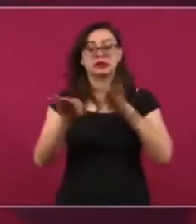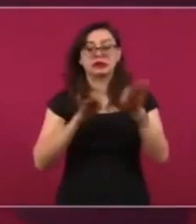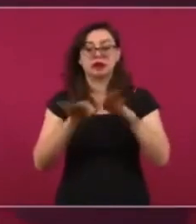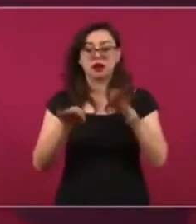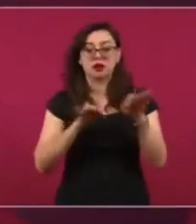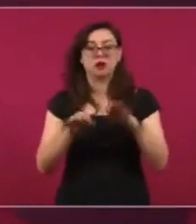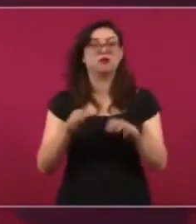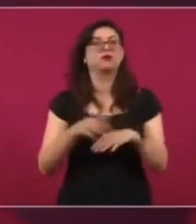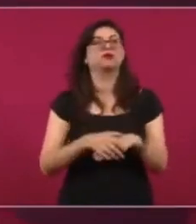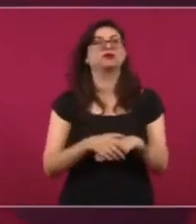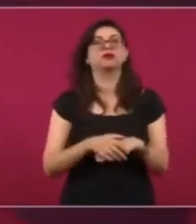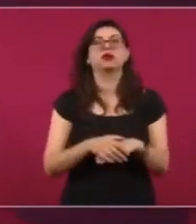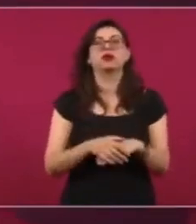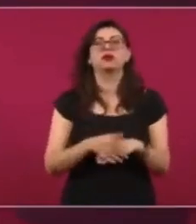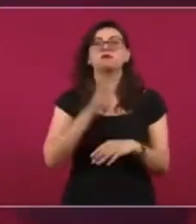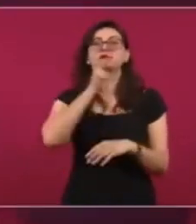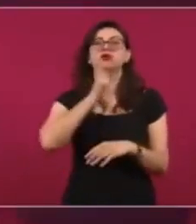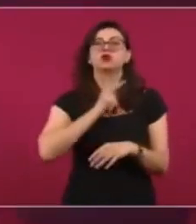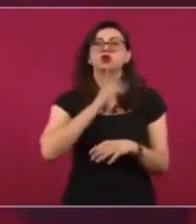desde el 2004